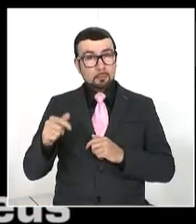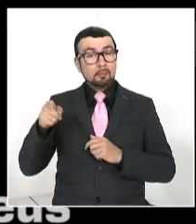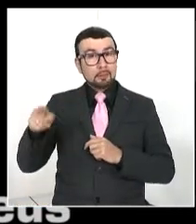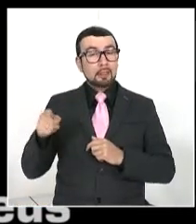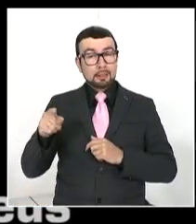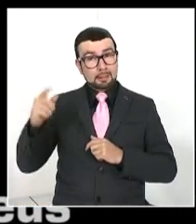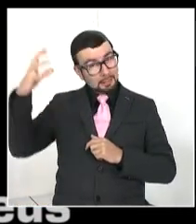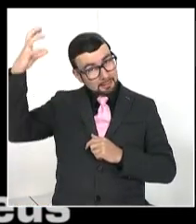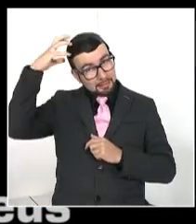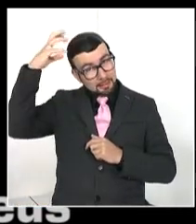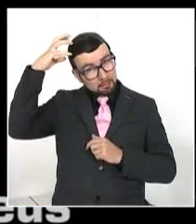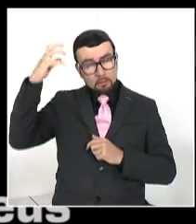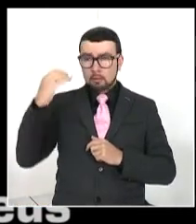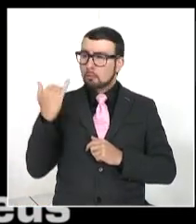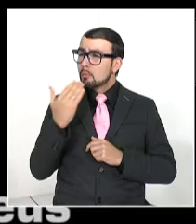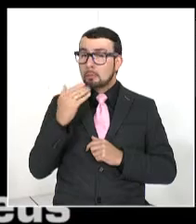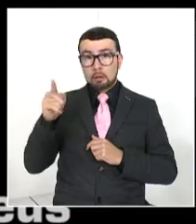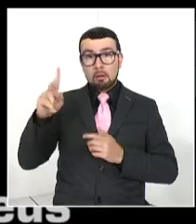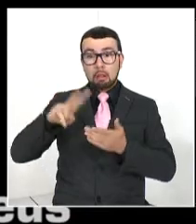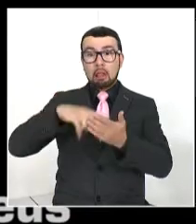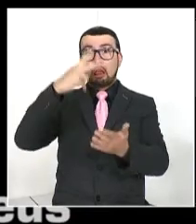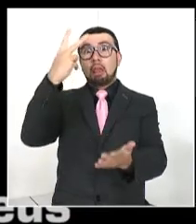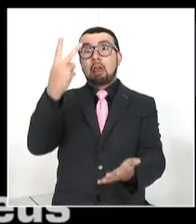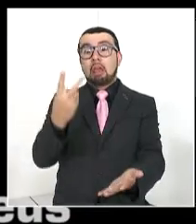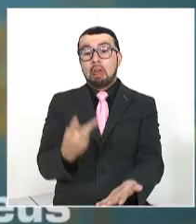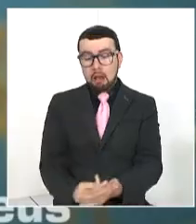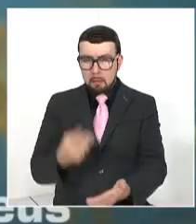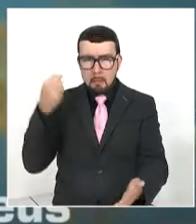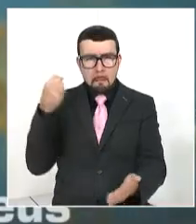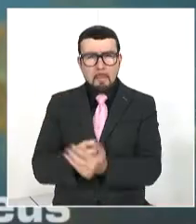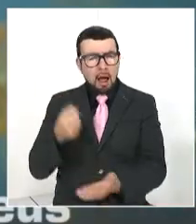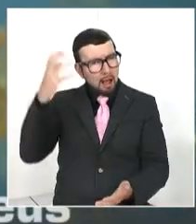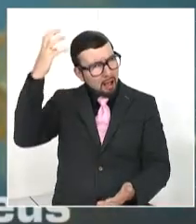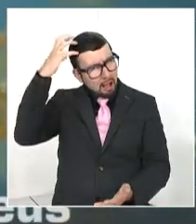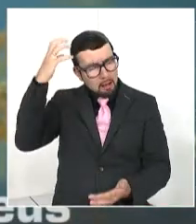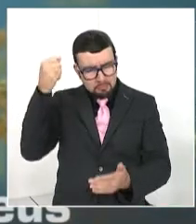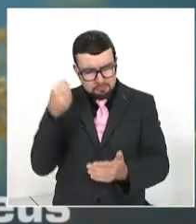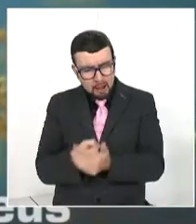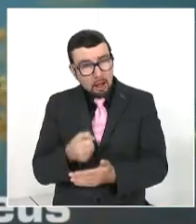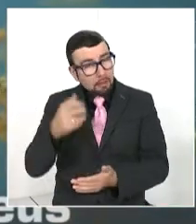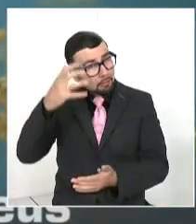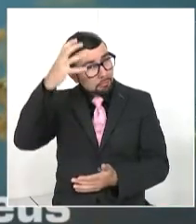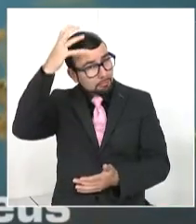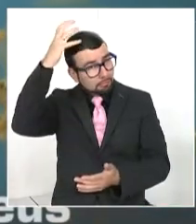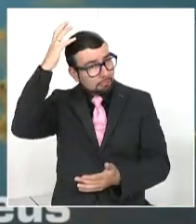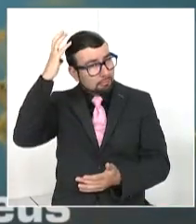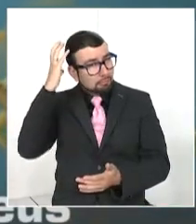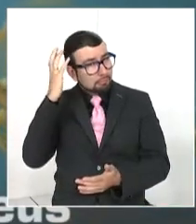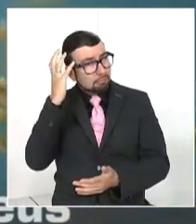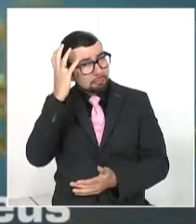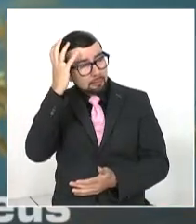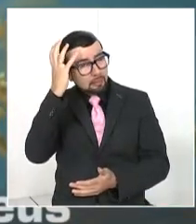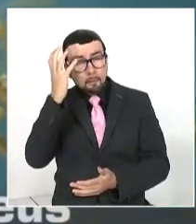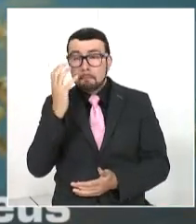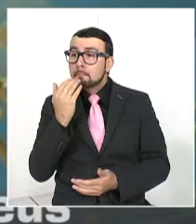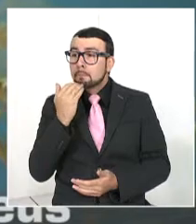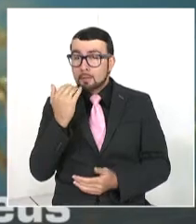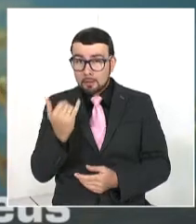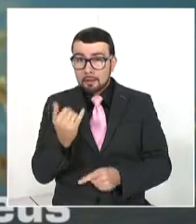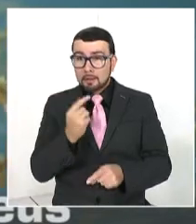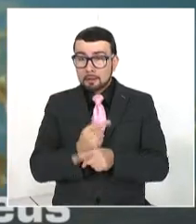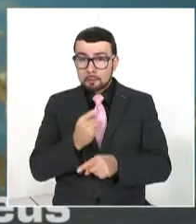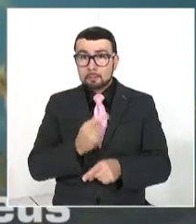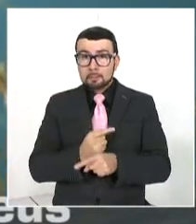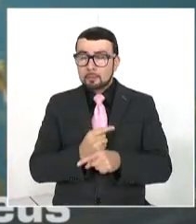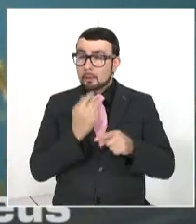recibió el trauma, el golpe, a una parte del cerebro, en este caso una parte